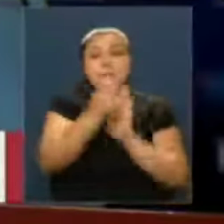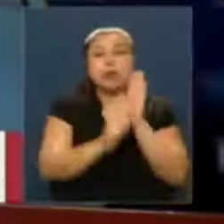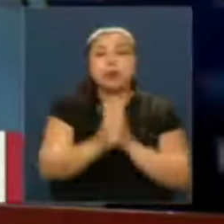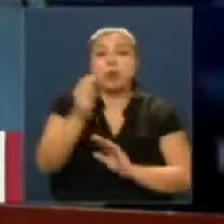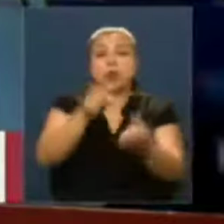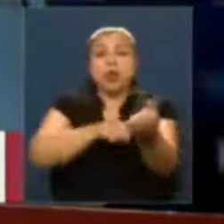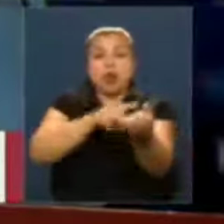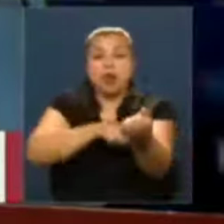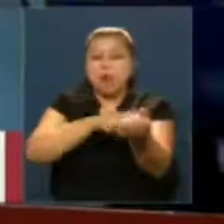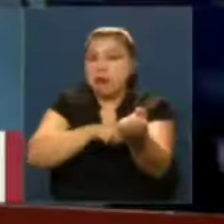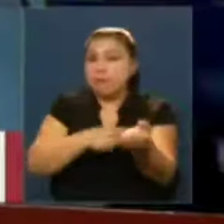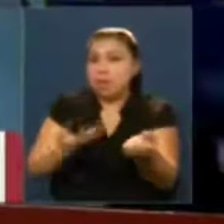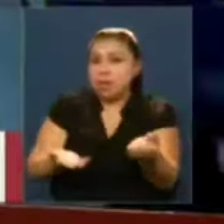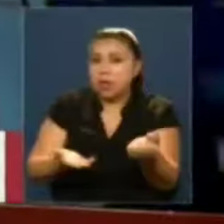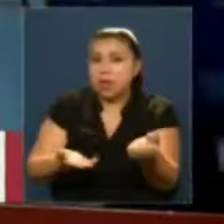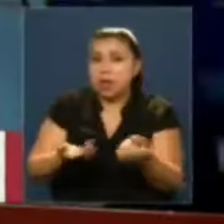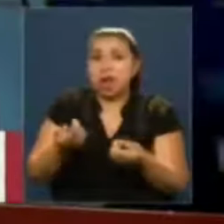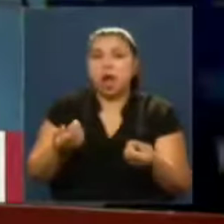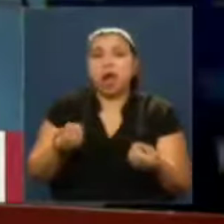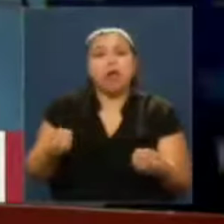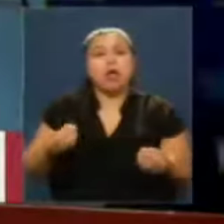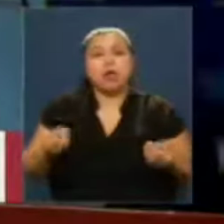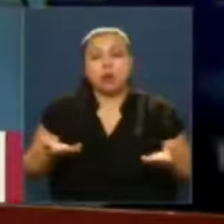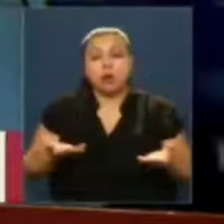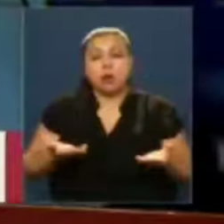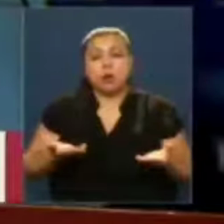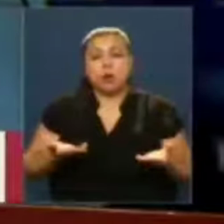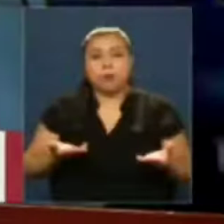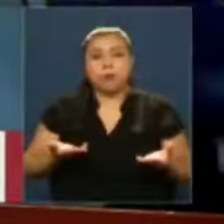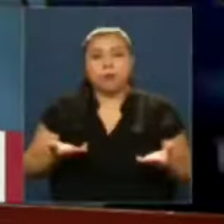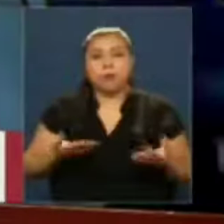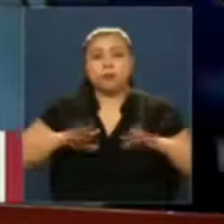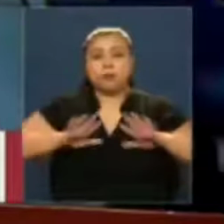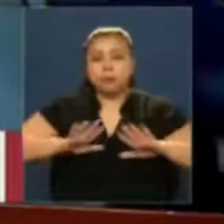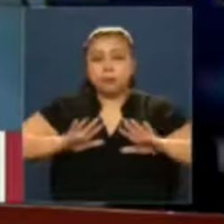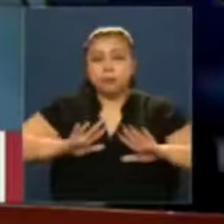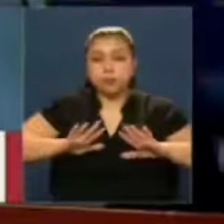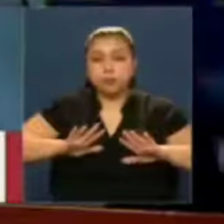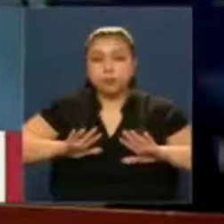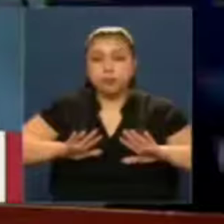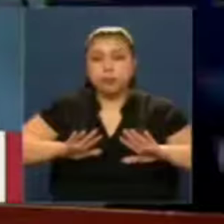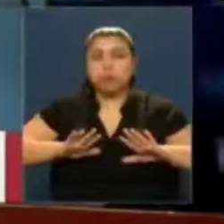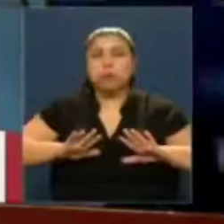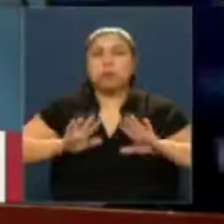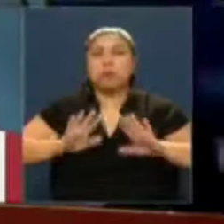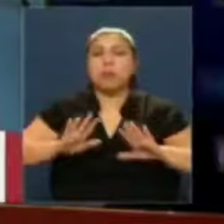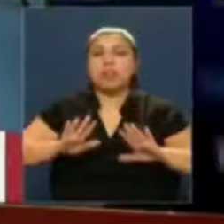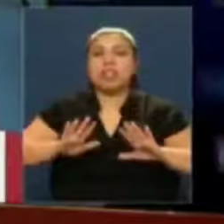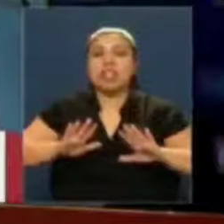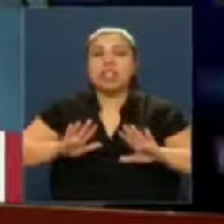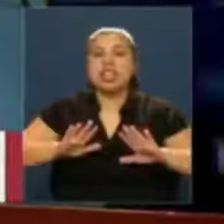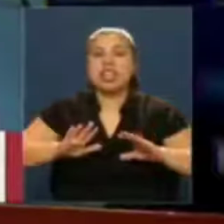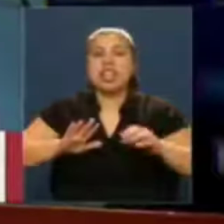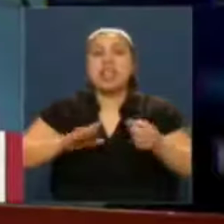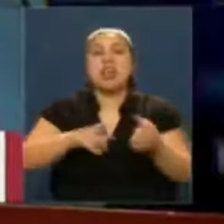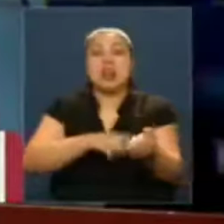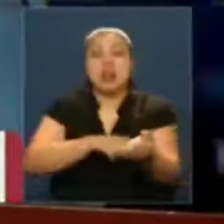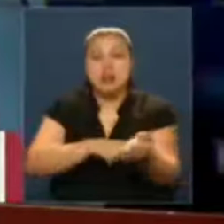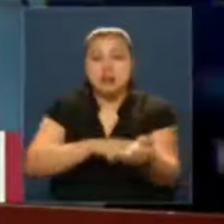de una familia y la centralidad de la mantención del hogar en poder de la